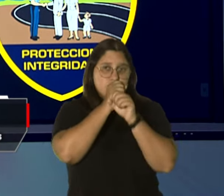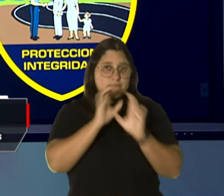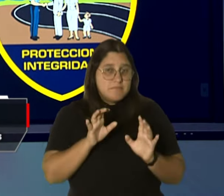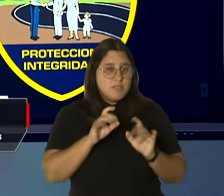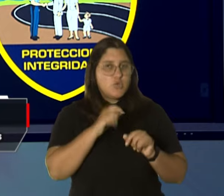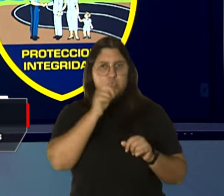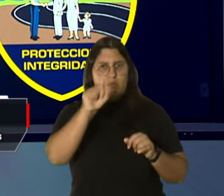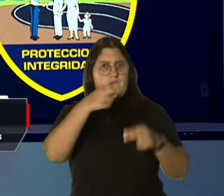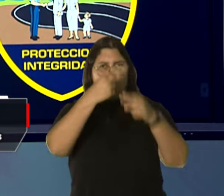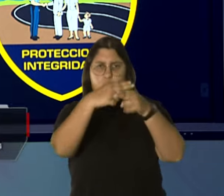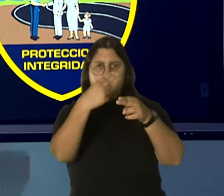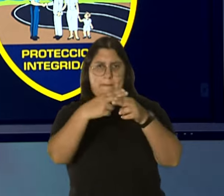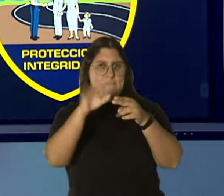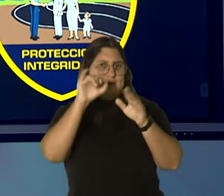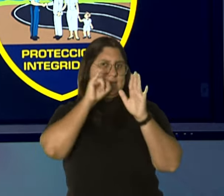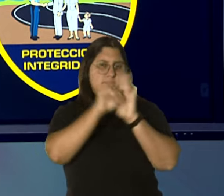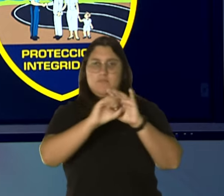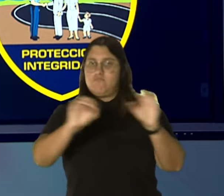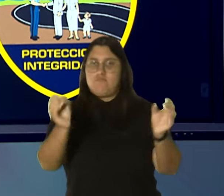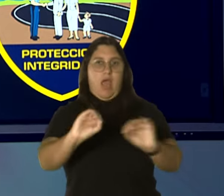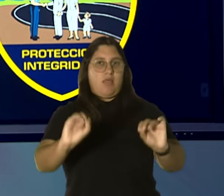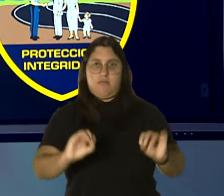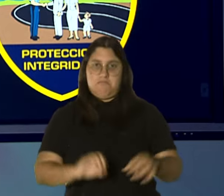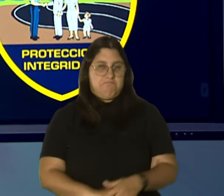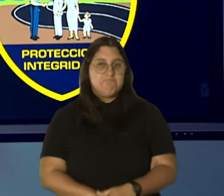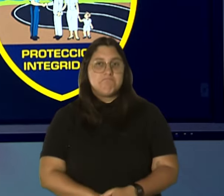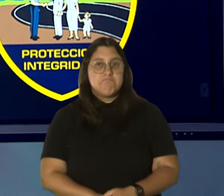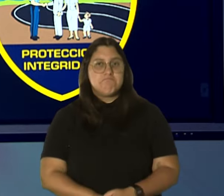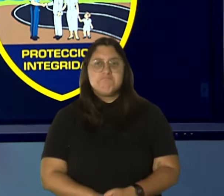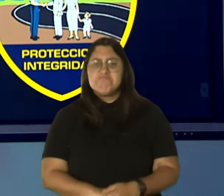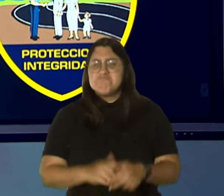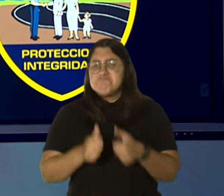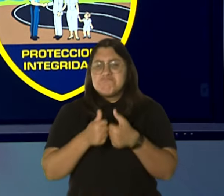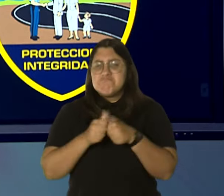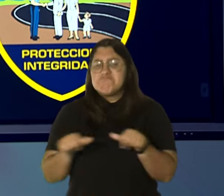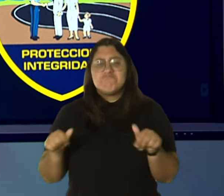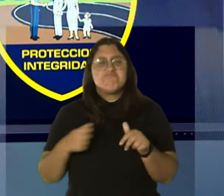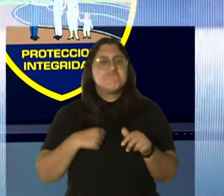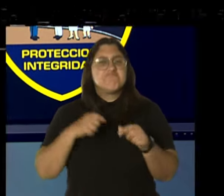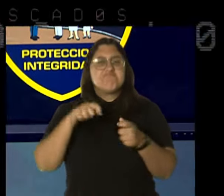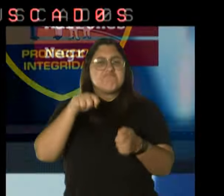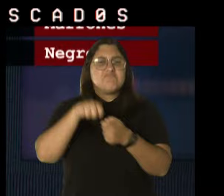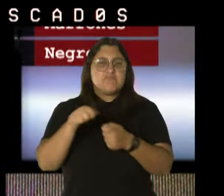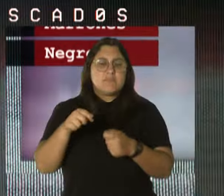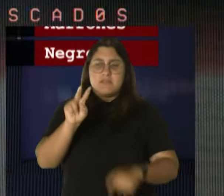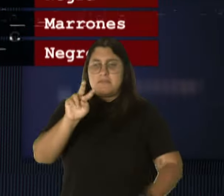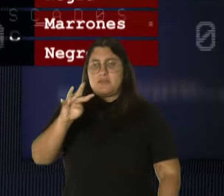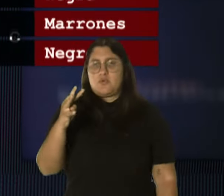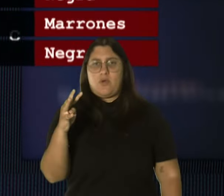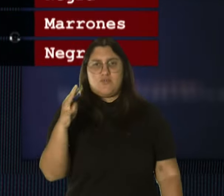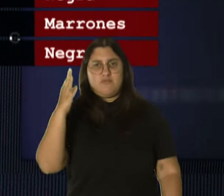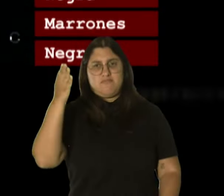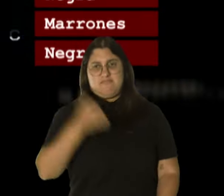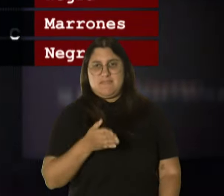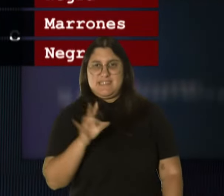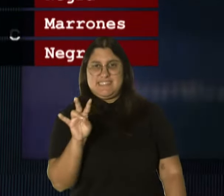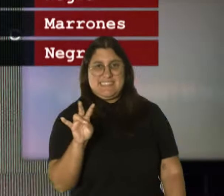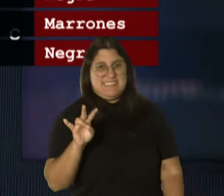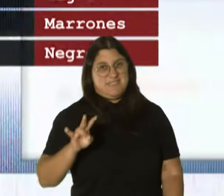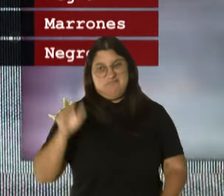O sea no tiene que darla es su número telefónico nada Cualquier detalle 247 puede llamar a ese número telefónico